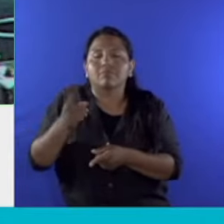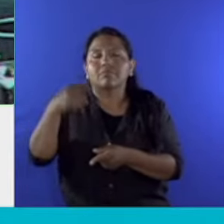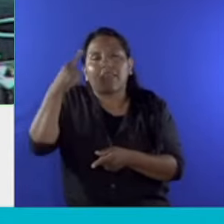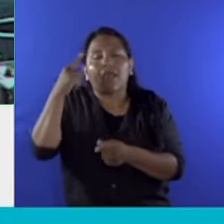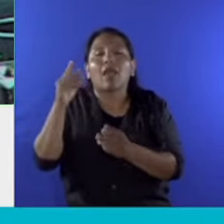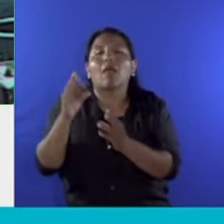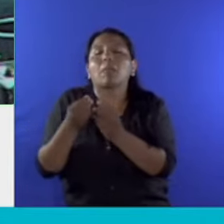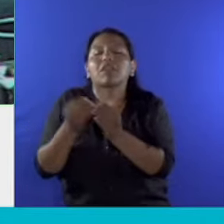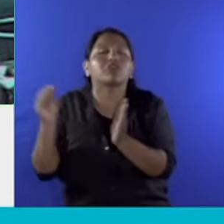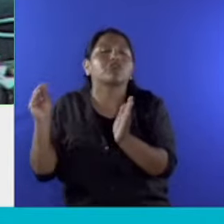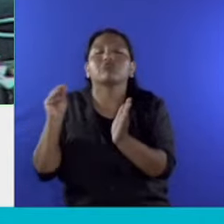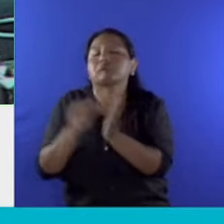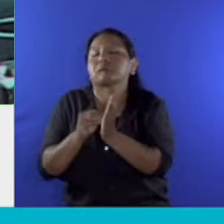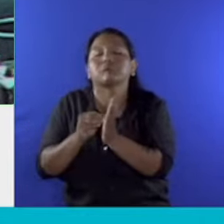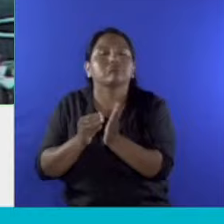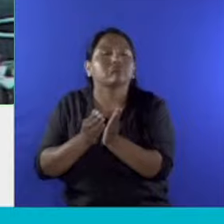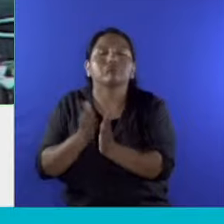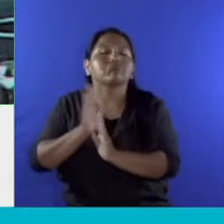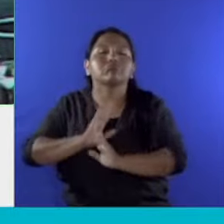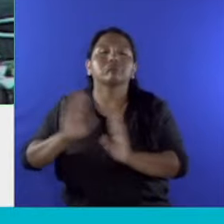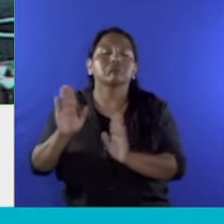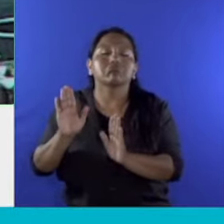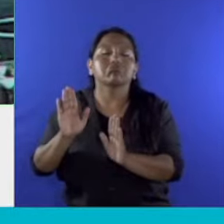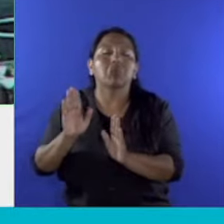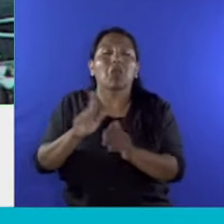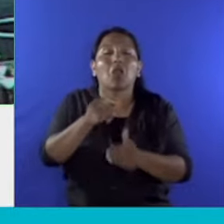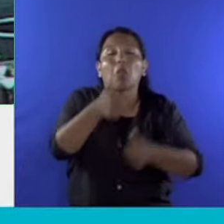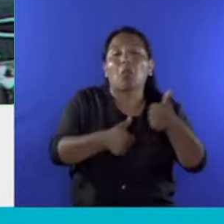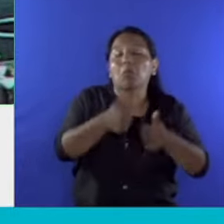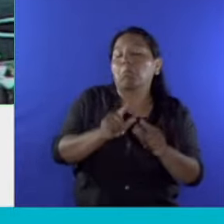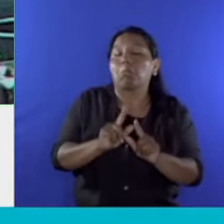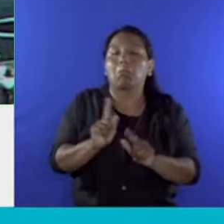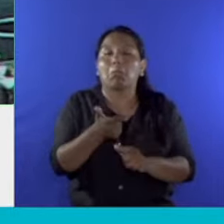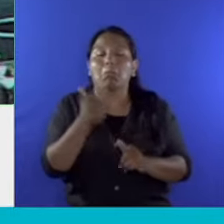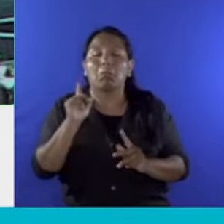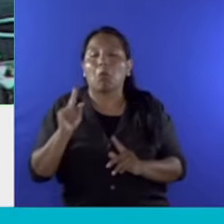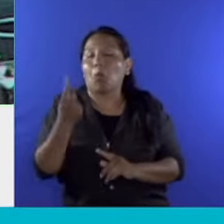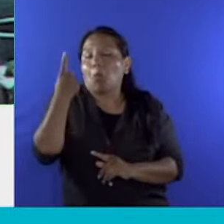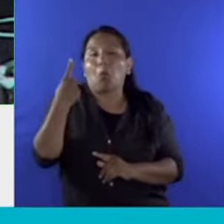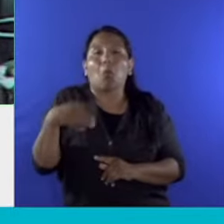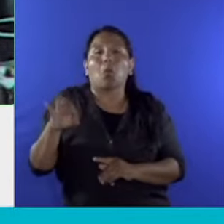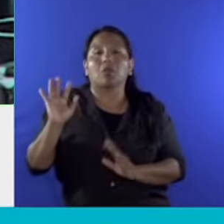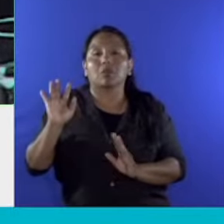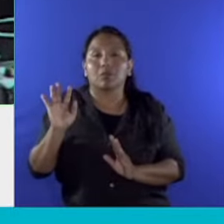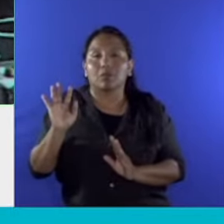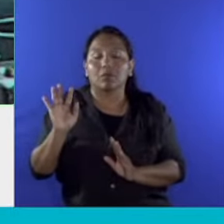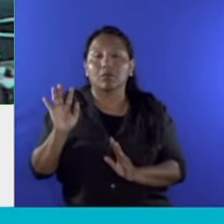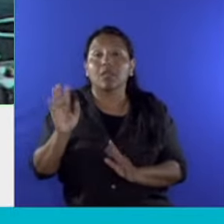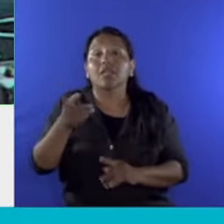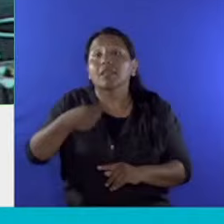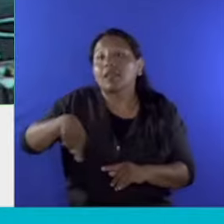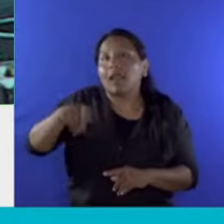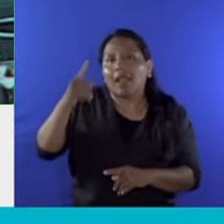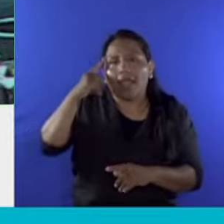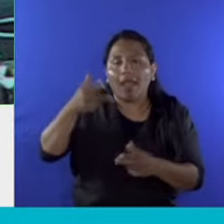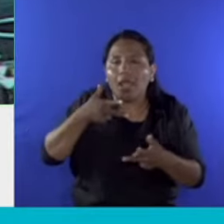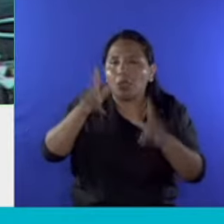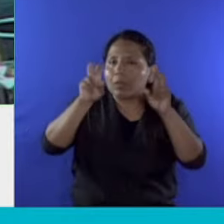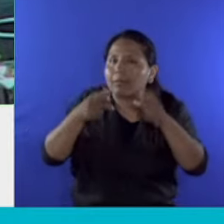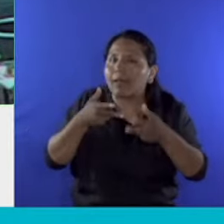fijan precio y no tienen competidores. Y aquí hay un gran tema que no se habló, no se